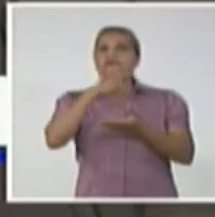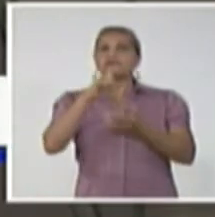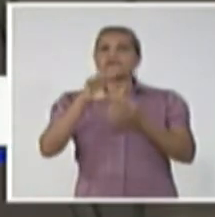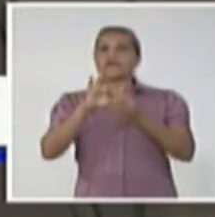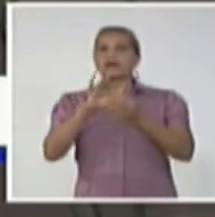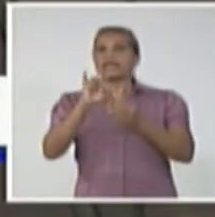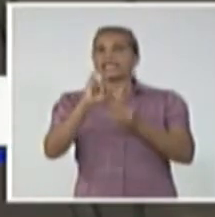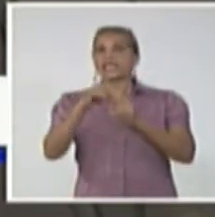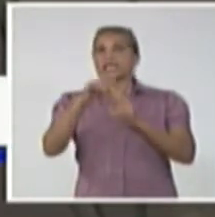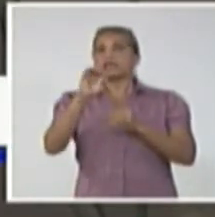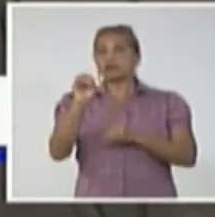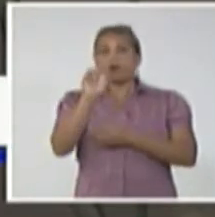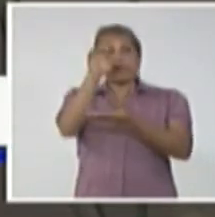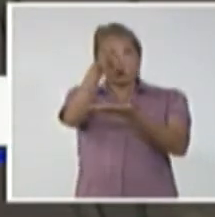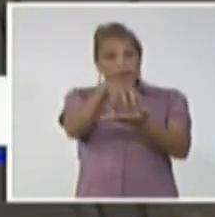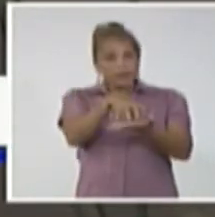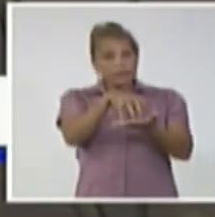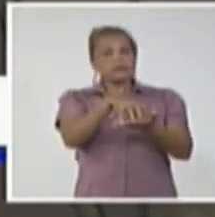el Callejón Cambula,